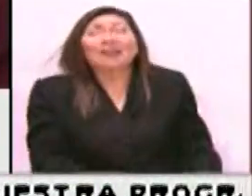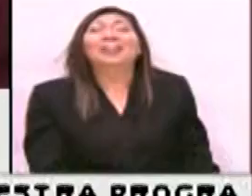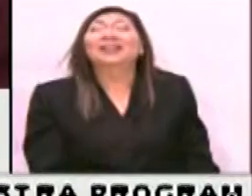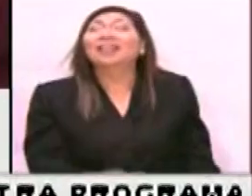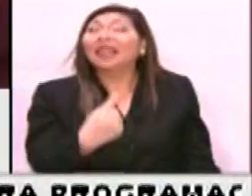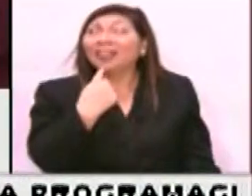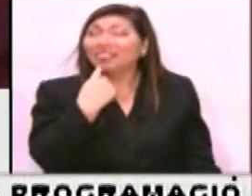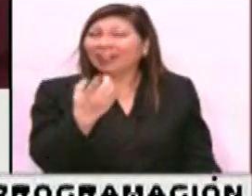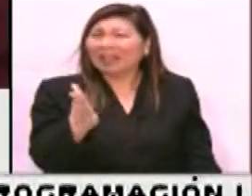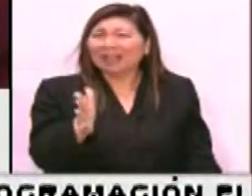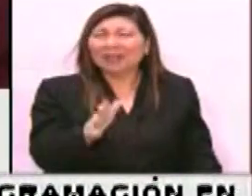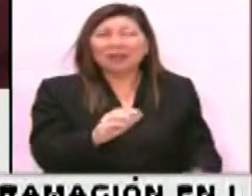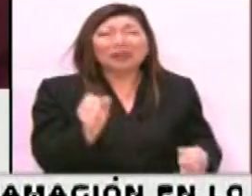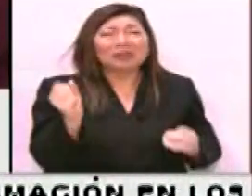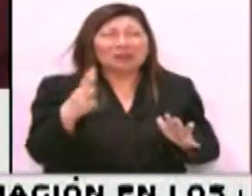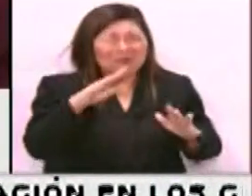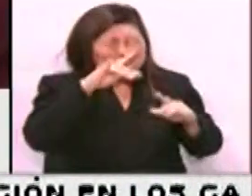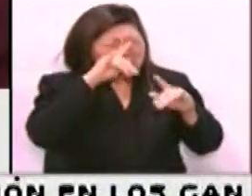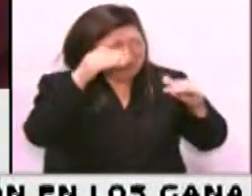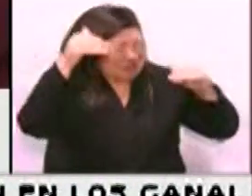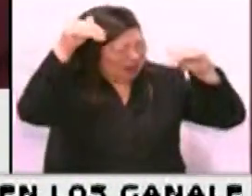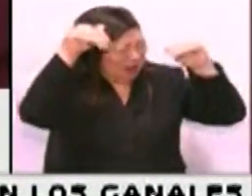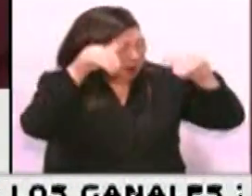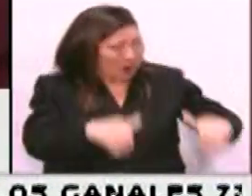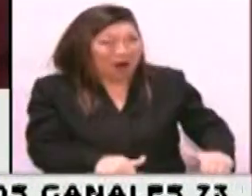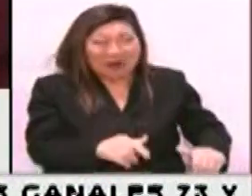consecuencia merece irse al décimo infierno de antes.